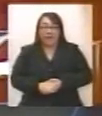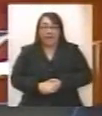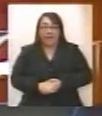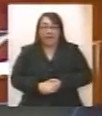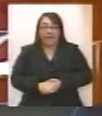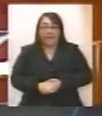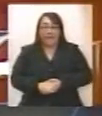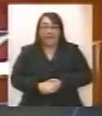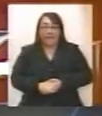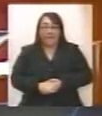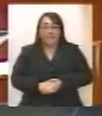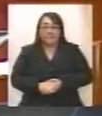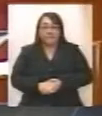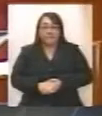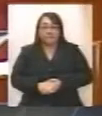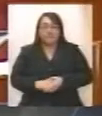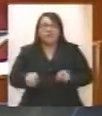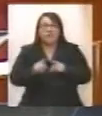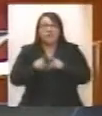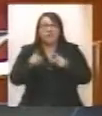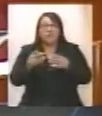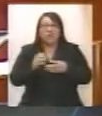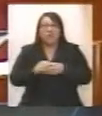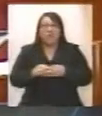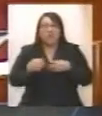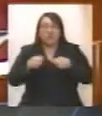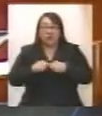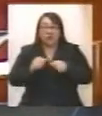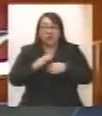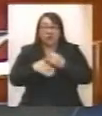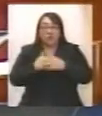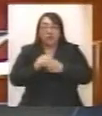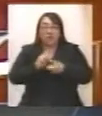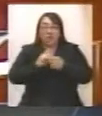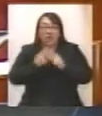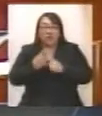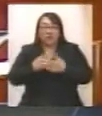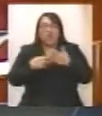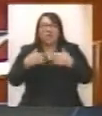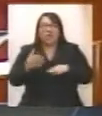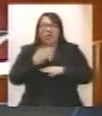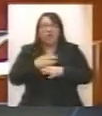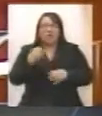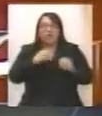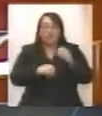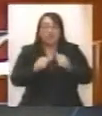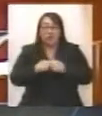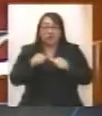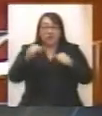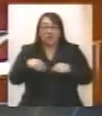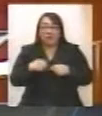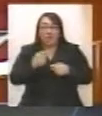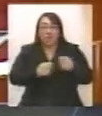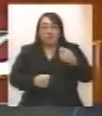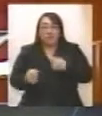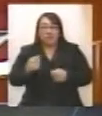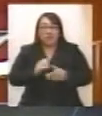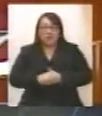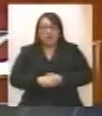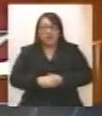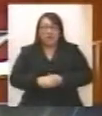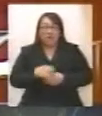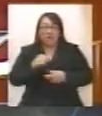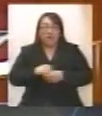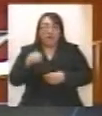Cabe señalar que estas medidas constituyen una continuación de las reformas que ha venido implementando la presente administración en